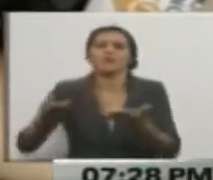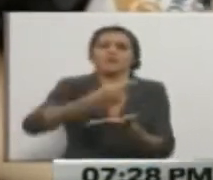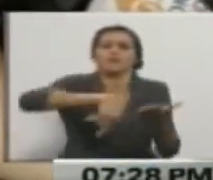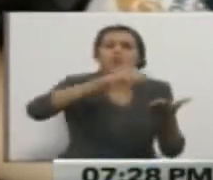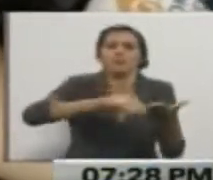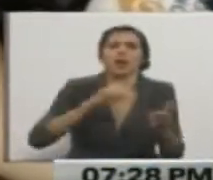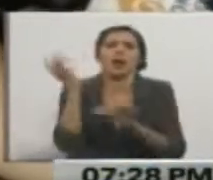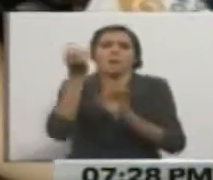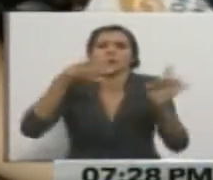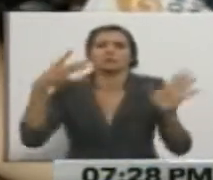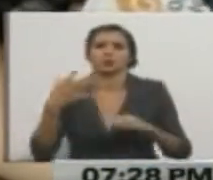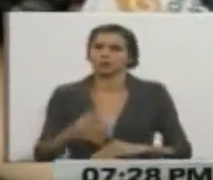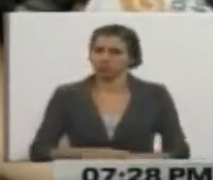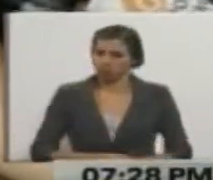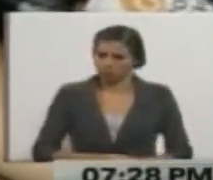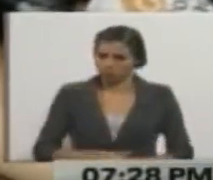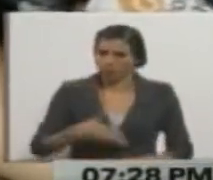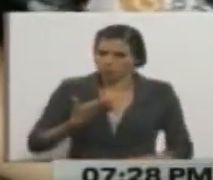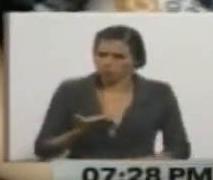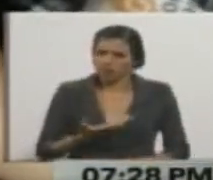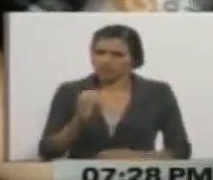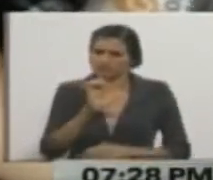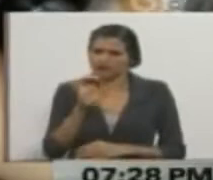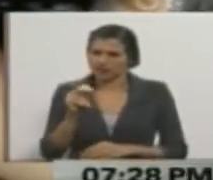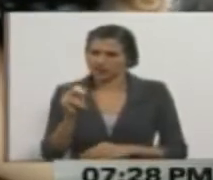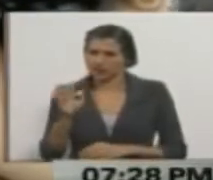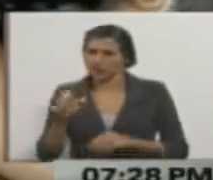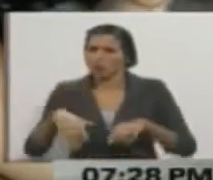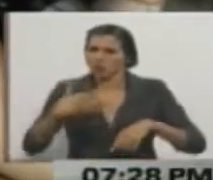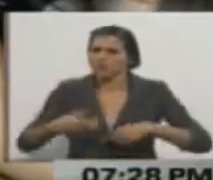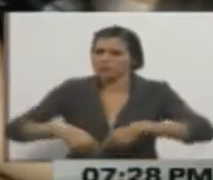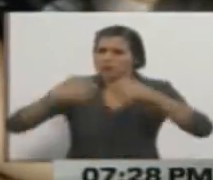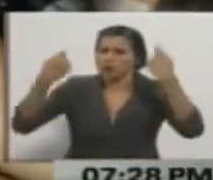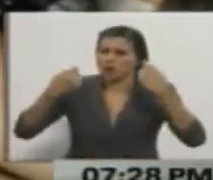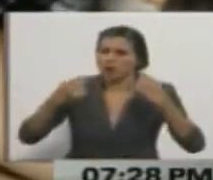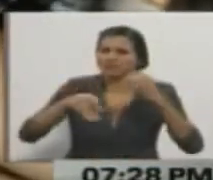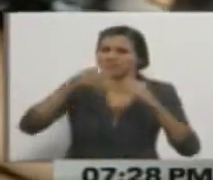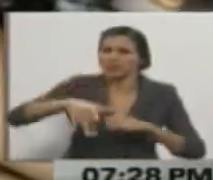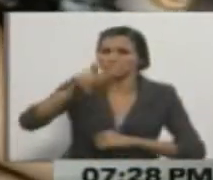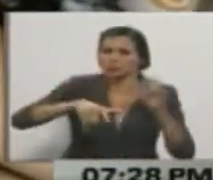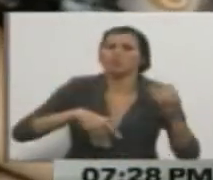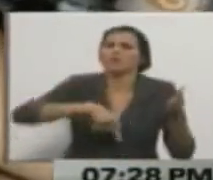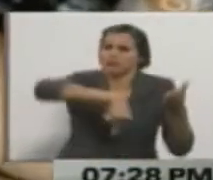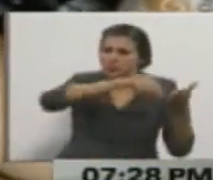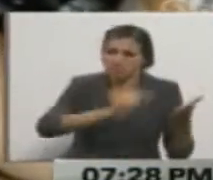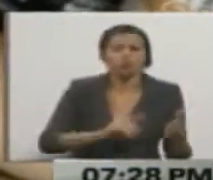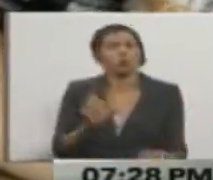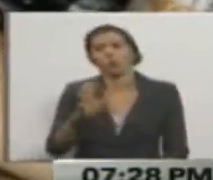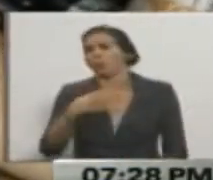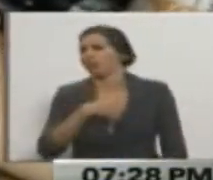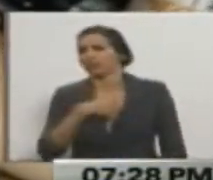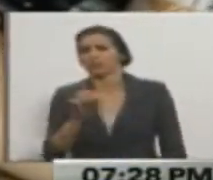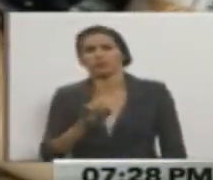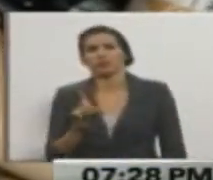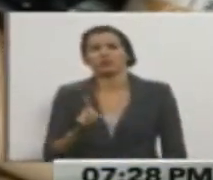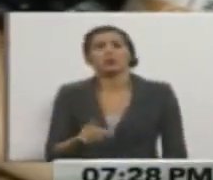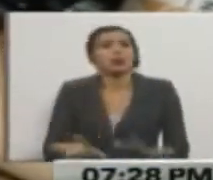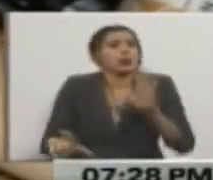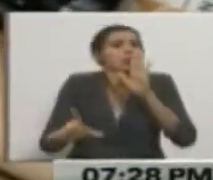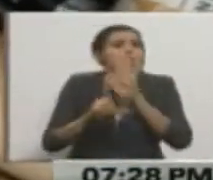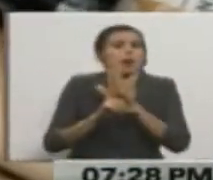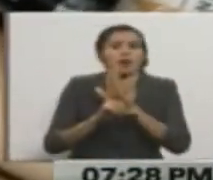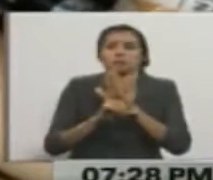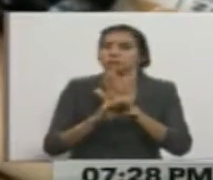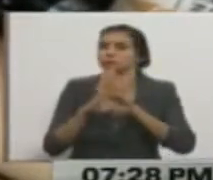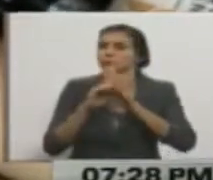Amazonas. ¿Podría el CNE vulnerar los derechos de los habitantes de Amazonas? Pues no podría. En consecuencia, es perfectamente legal y constitucional